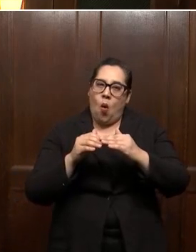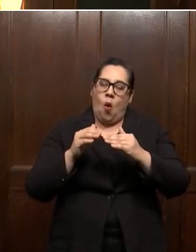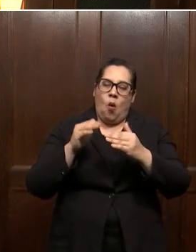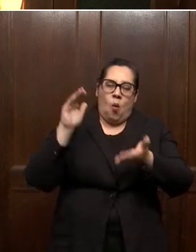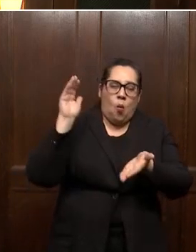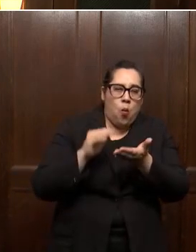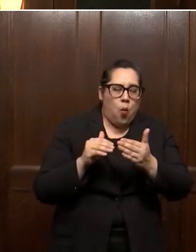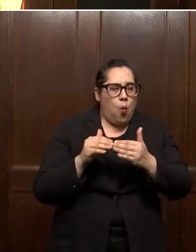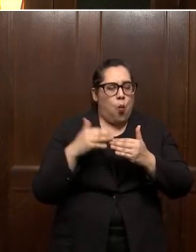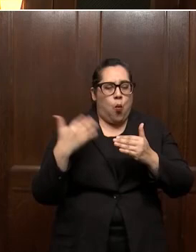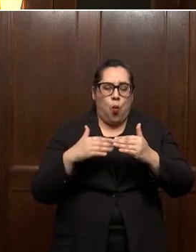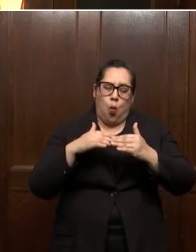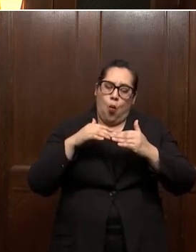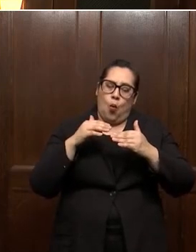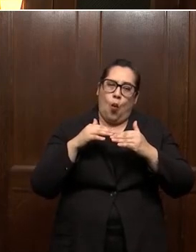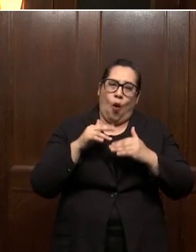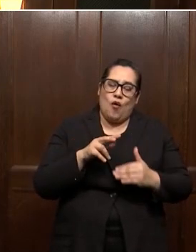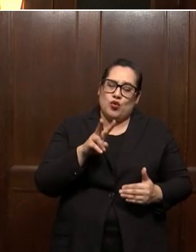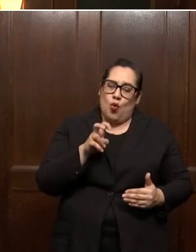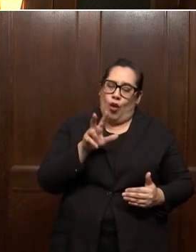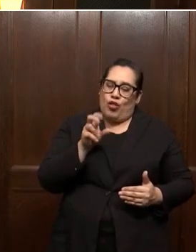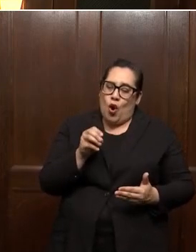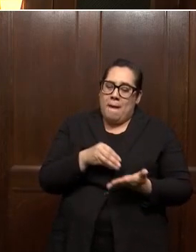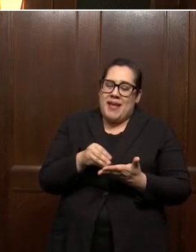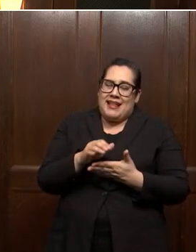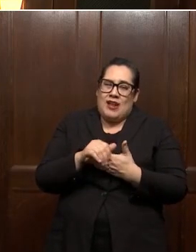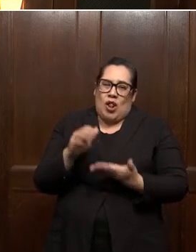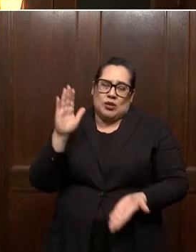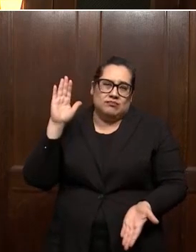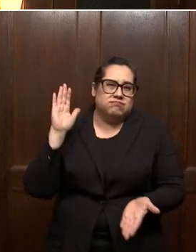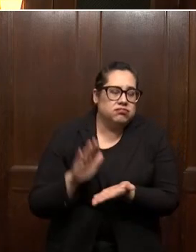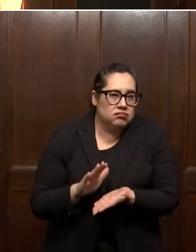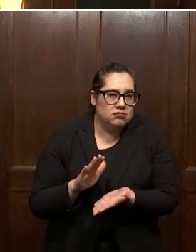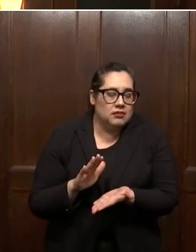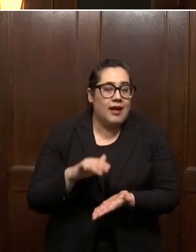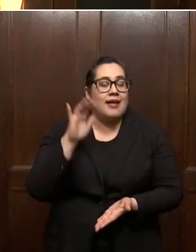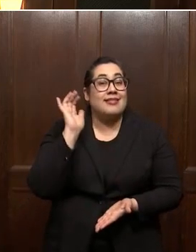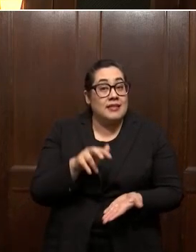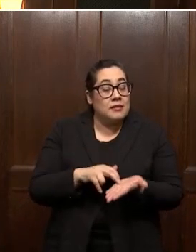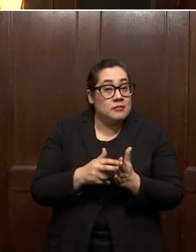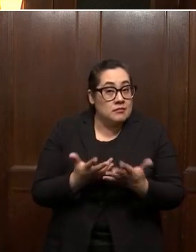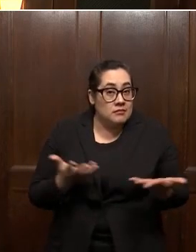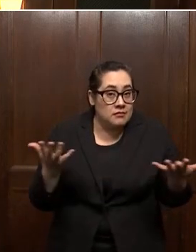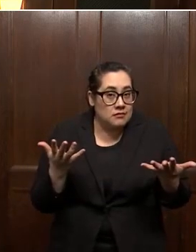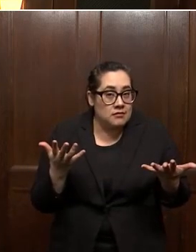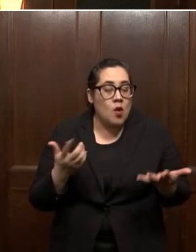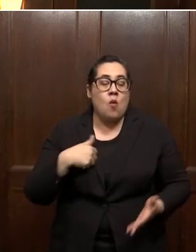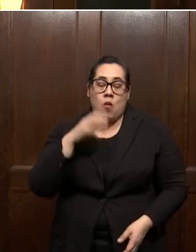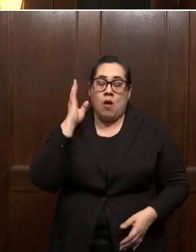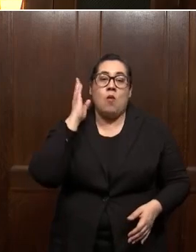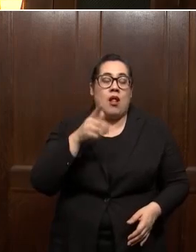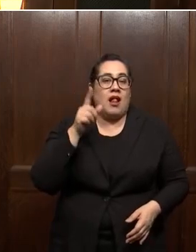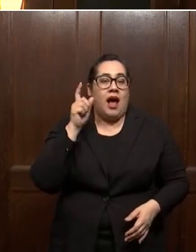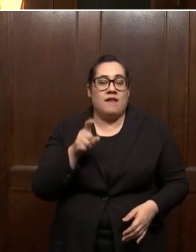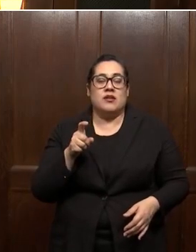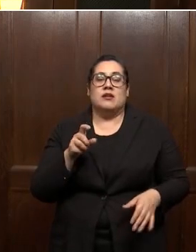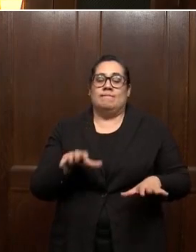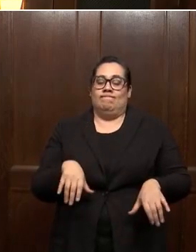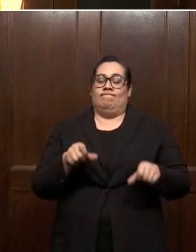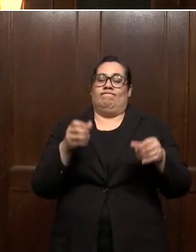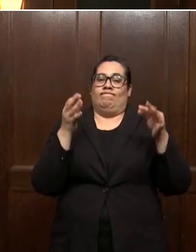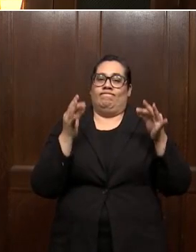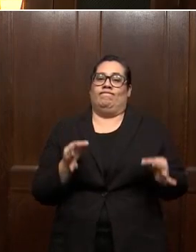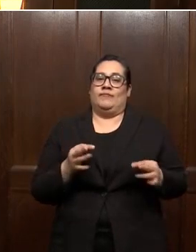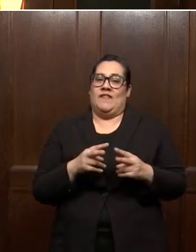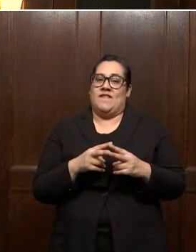de 230 millones de dólares. Esto significa que tendremos que tomar